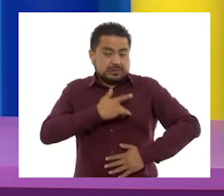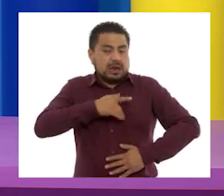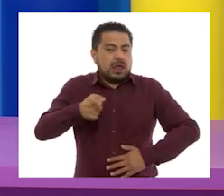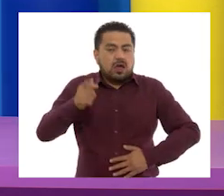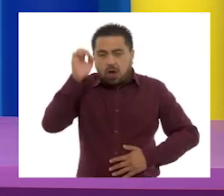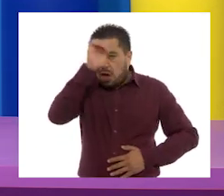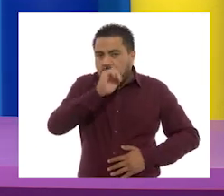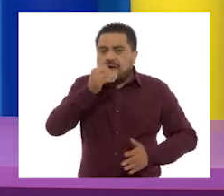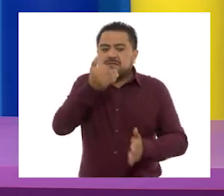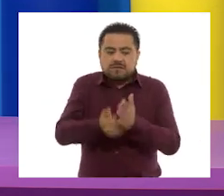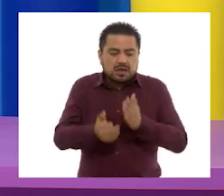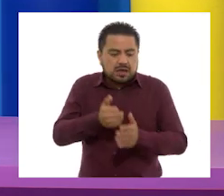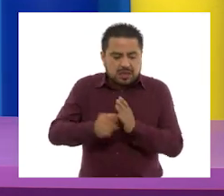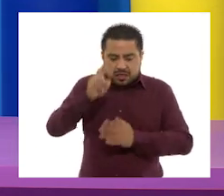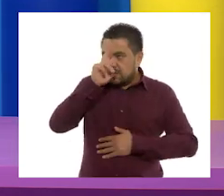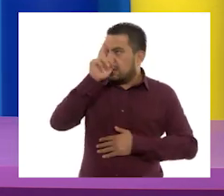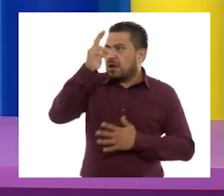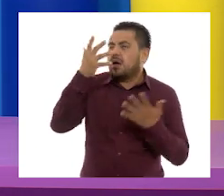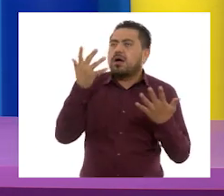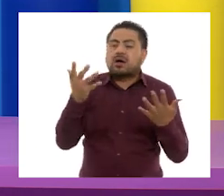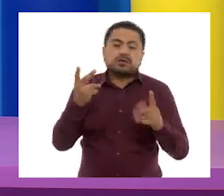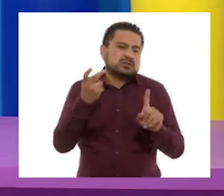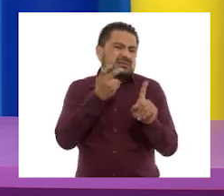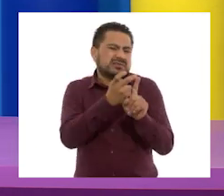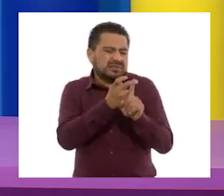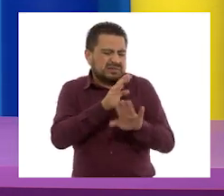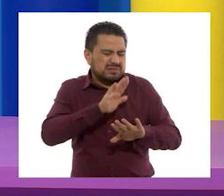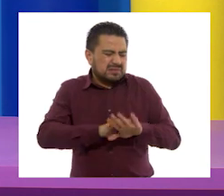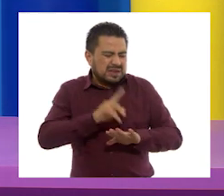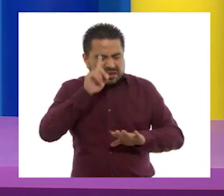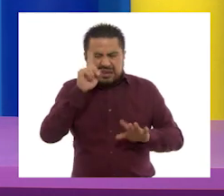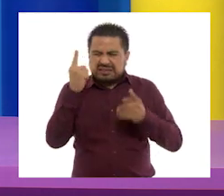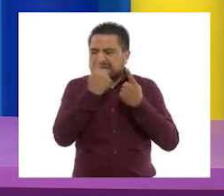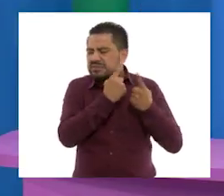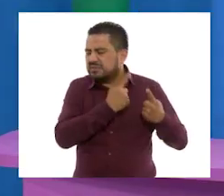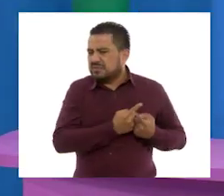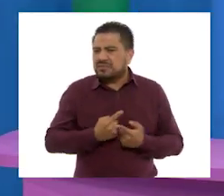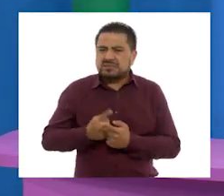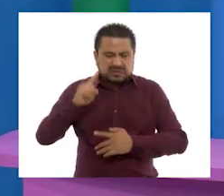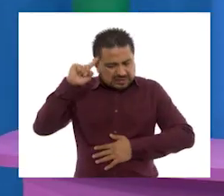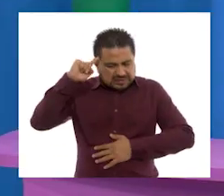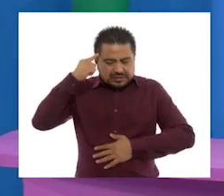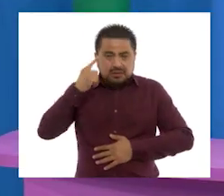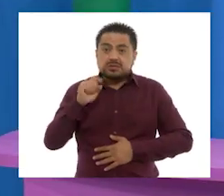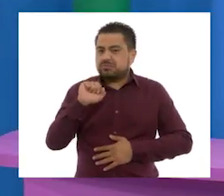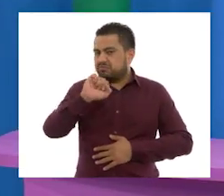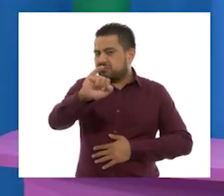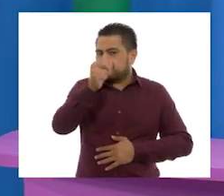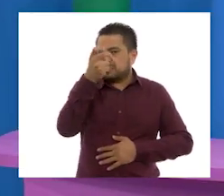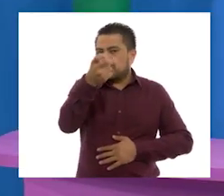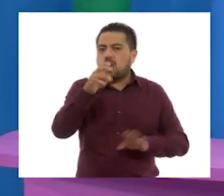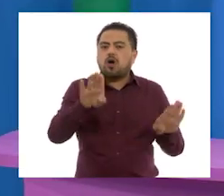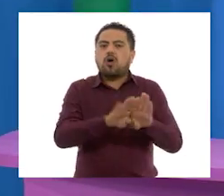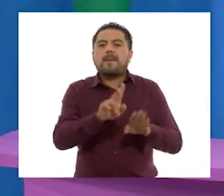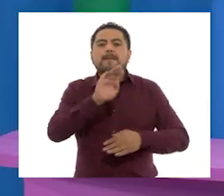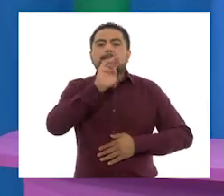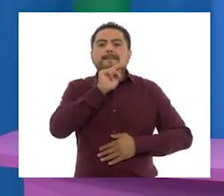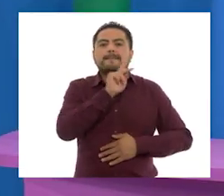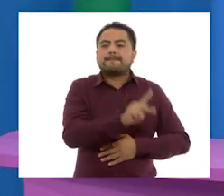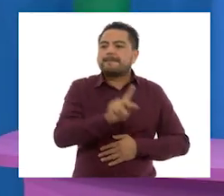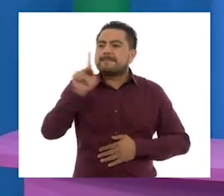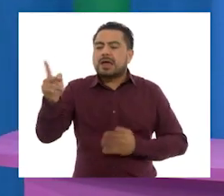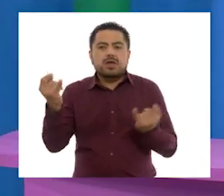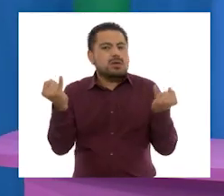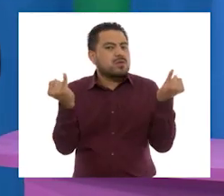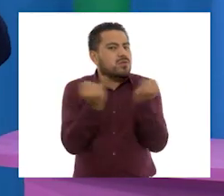sus opiniones, ni sus deseos, y eso la tiene de muy mal humor. Exacto, está enojada como su mamá, que también